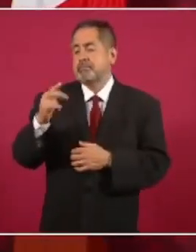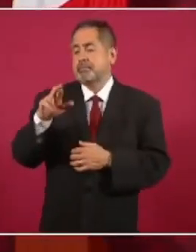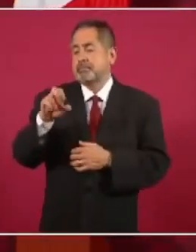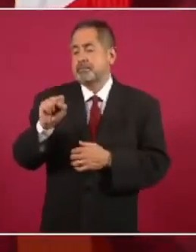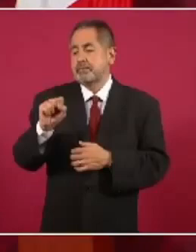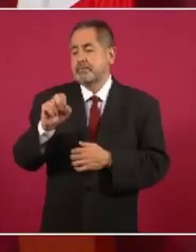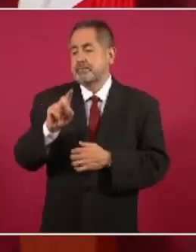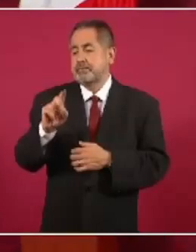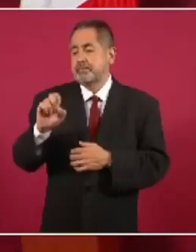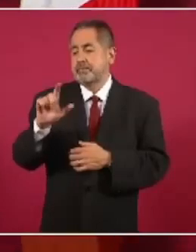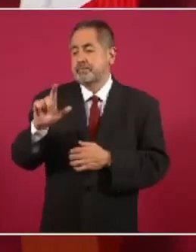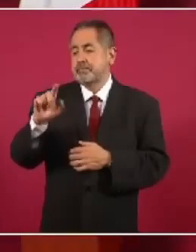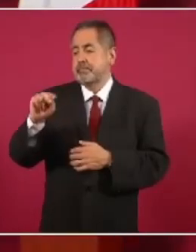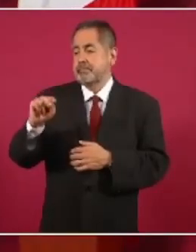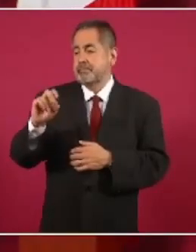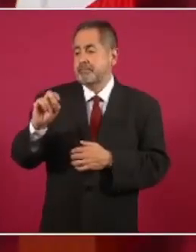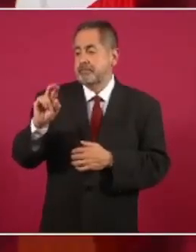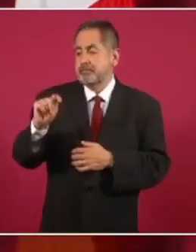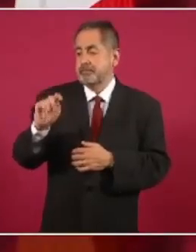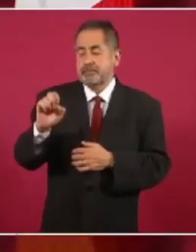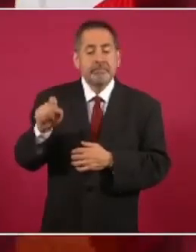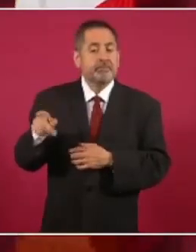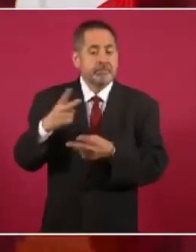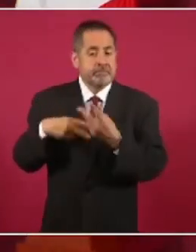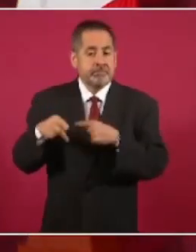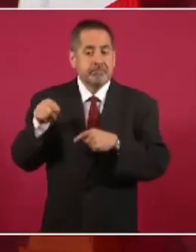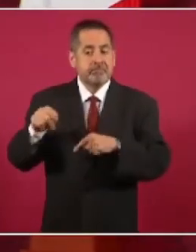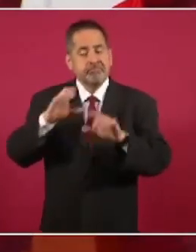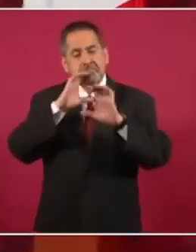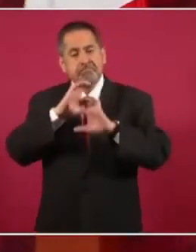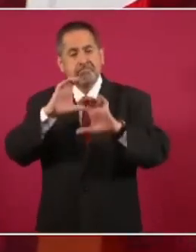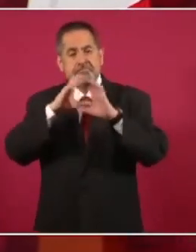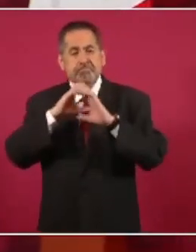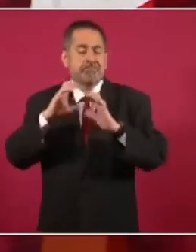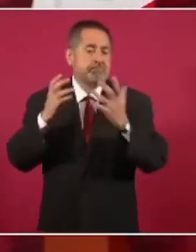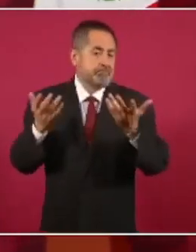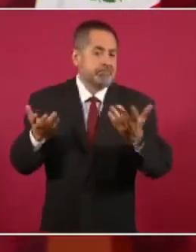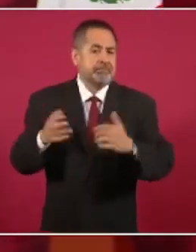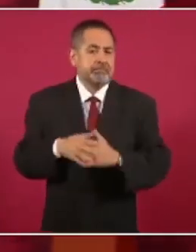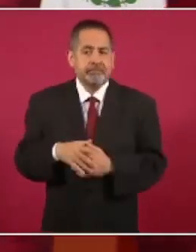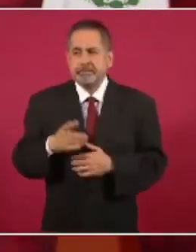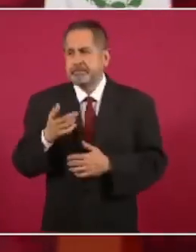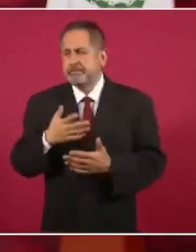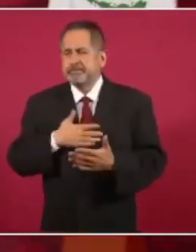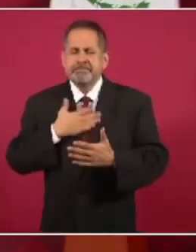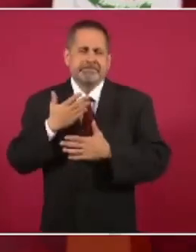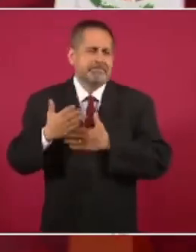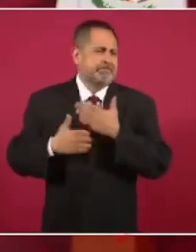vamos a, pues, a celebrar, porque